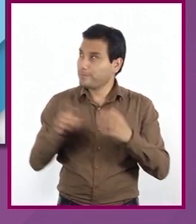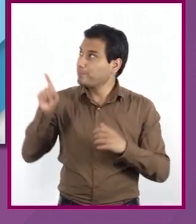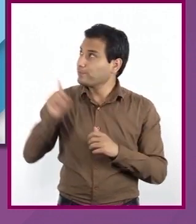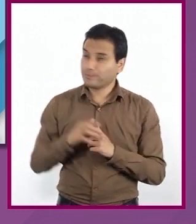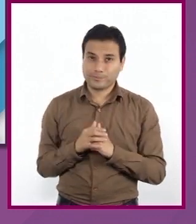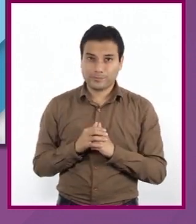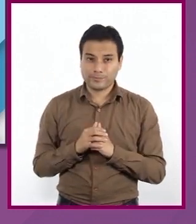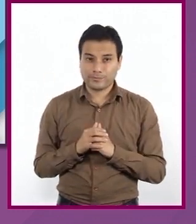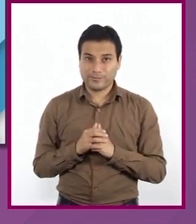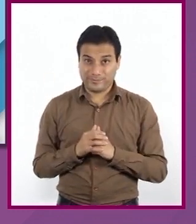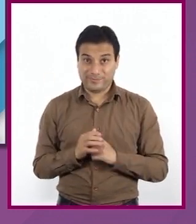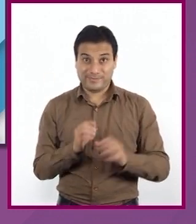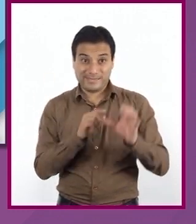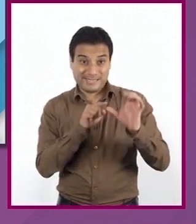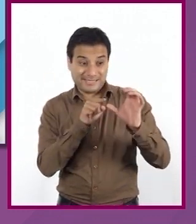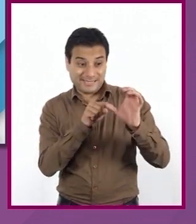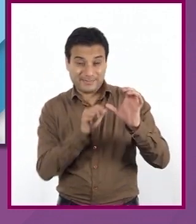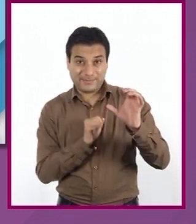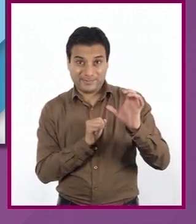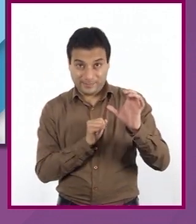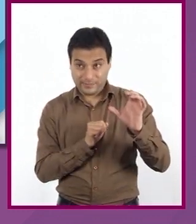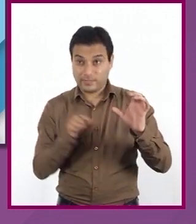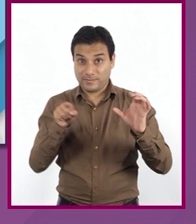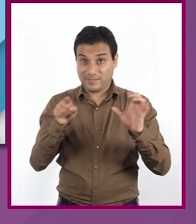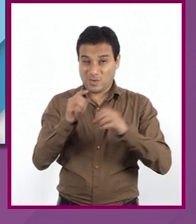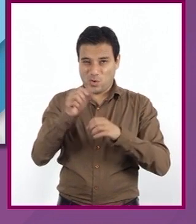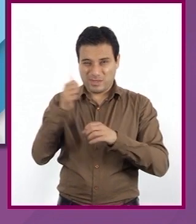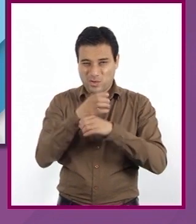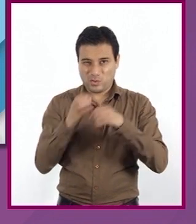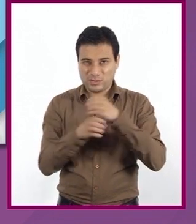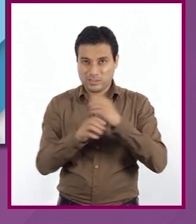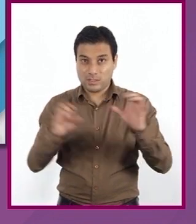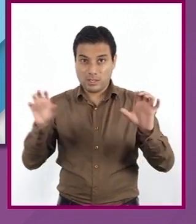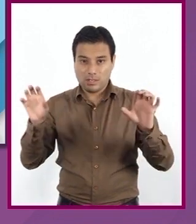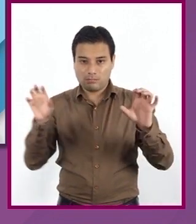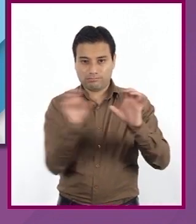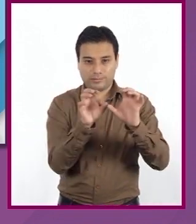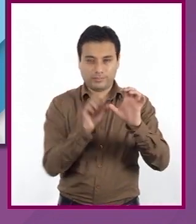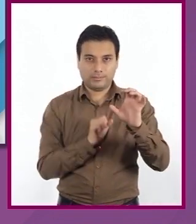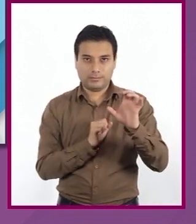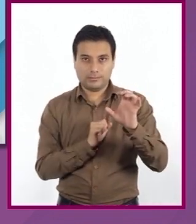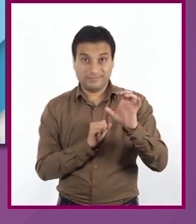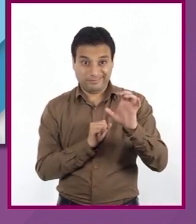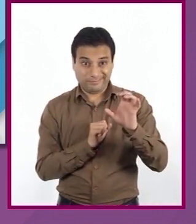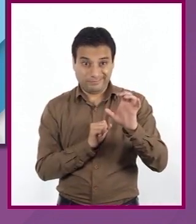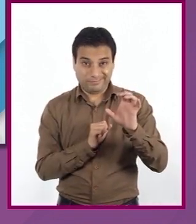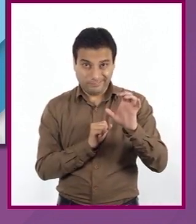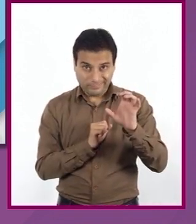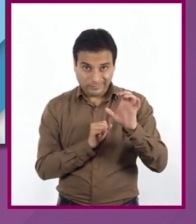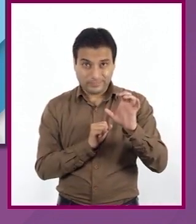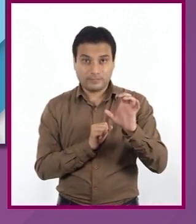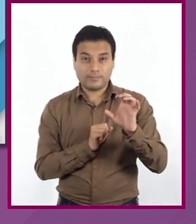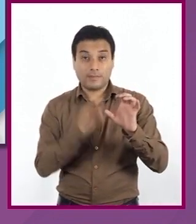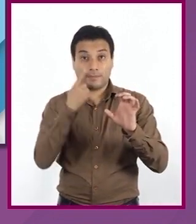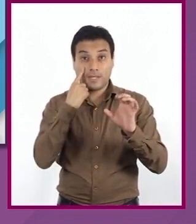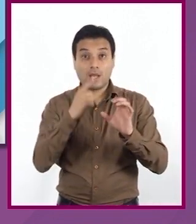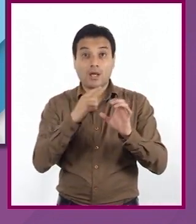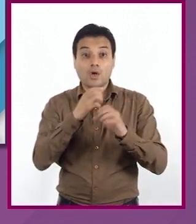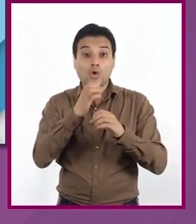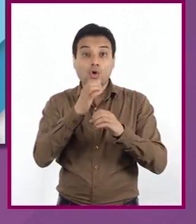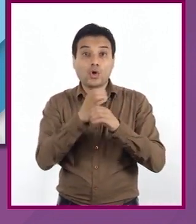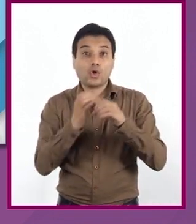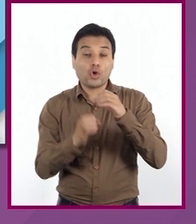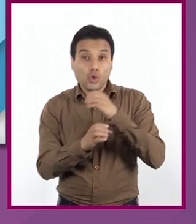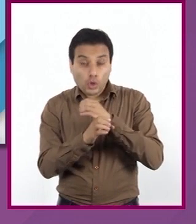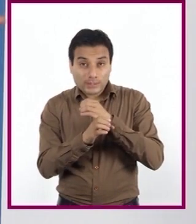cuerpo neutro se sienten atraídas hacia el objeto cargado positivamente, mientras que las cargas positivas se van al otro extremo